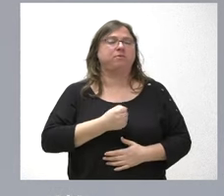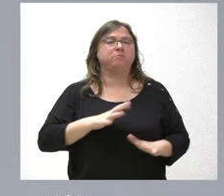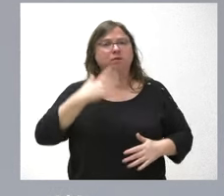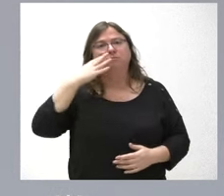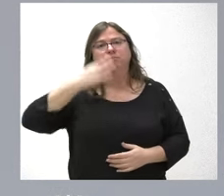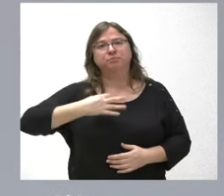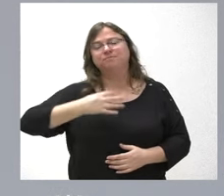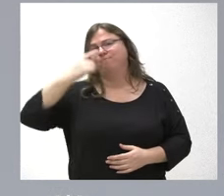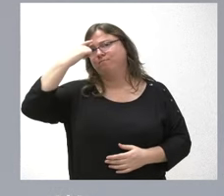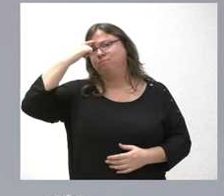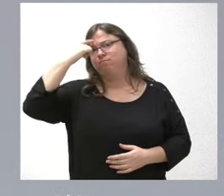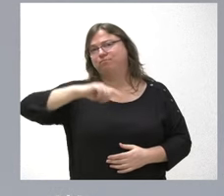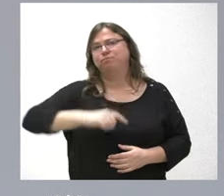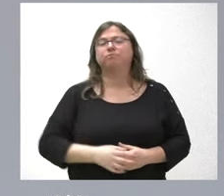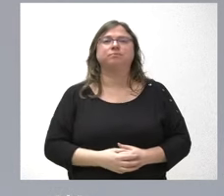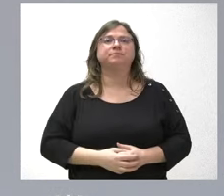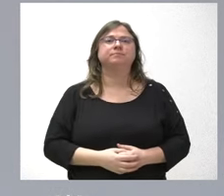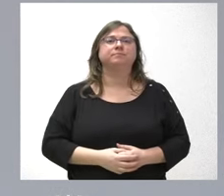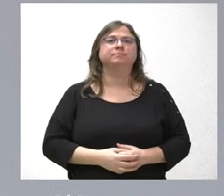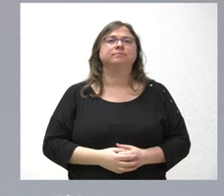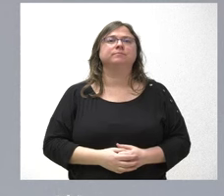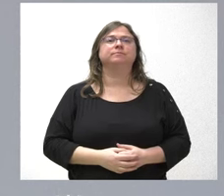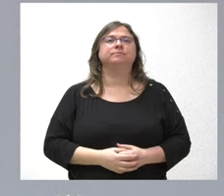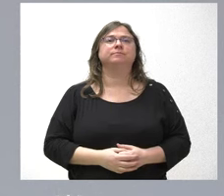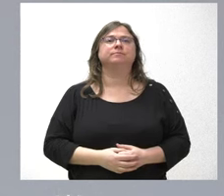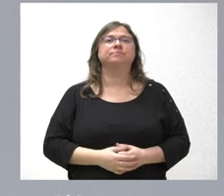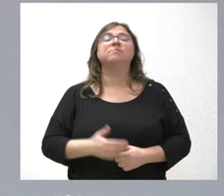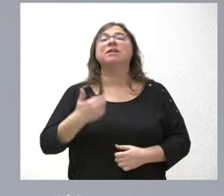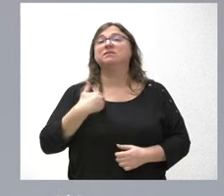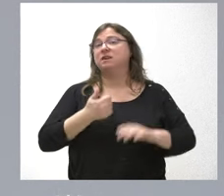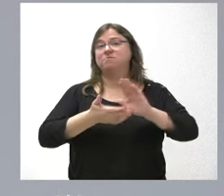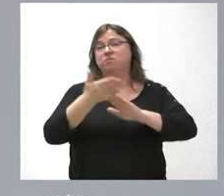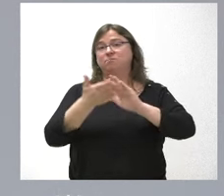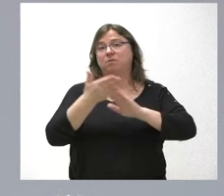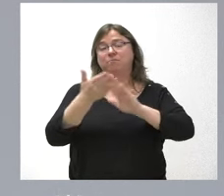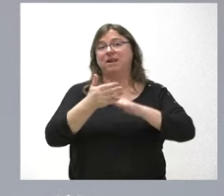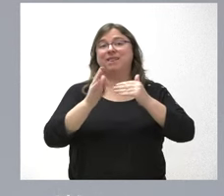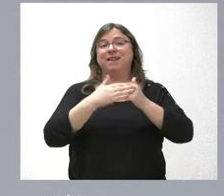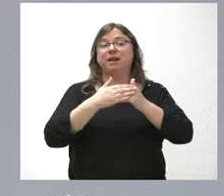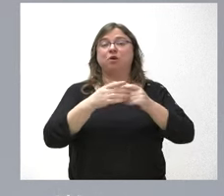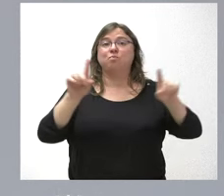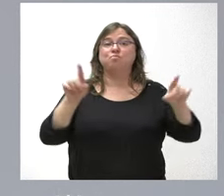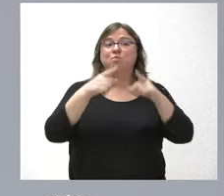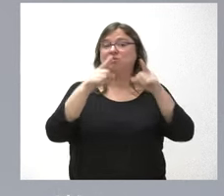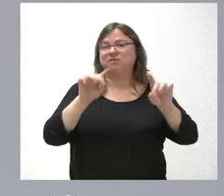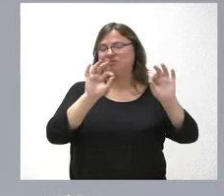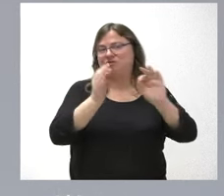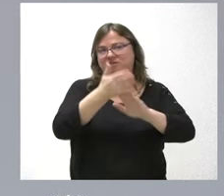efectivamente sabemos o estamos ya a punto de cerrar los grupos musicales locales que